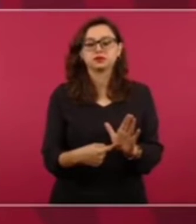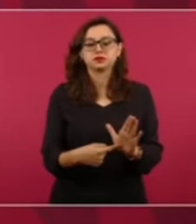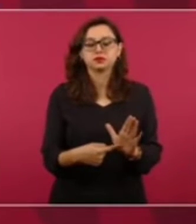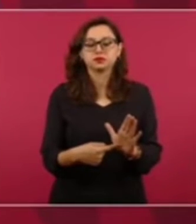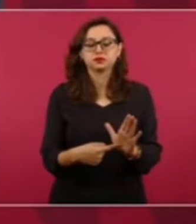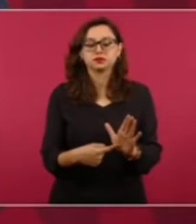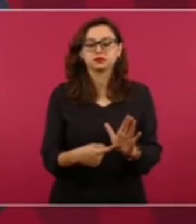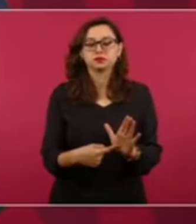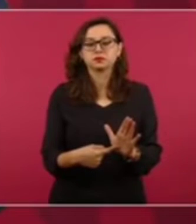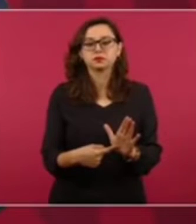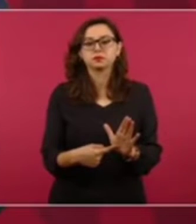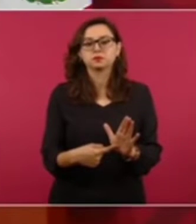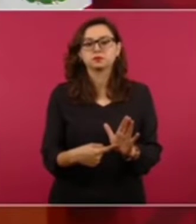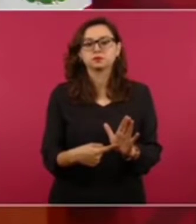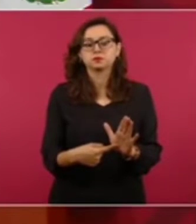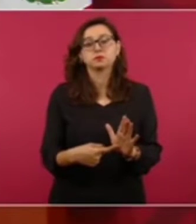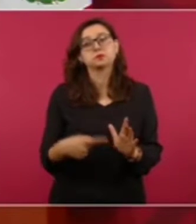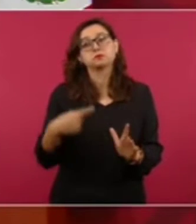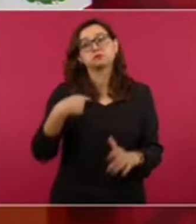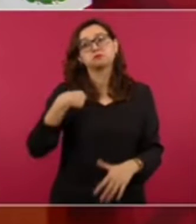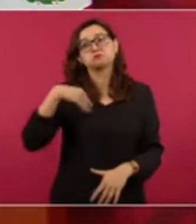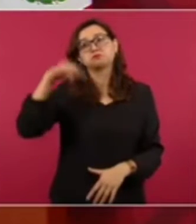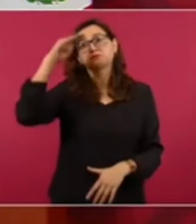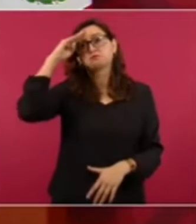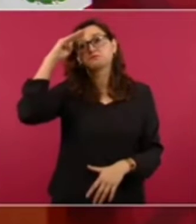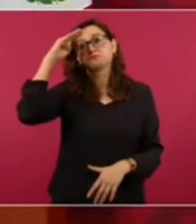porque ojalá